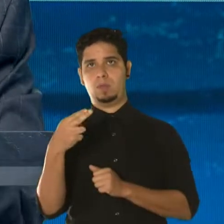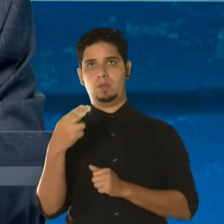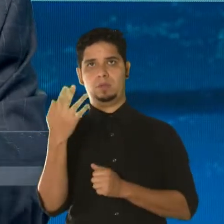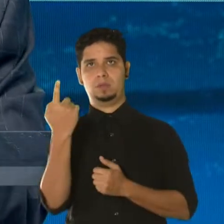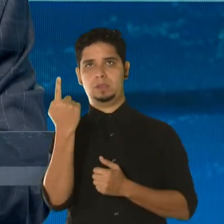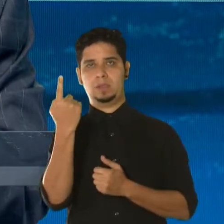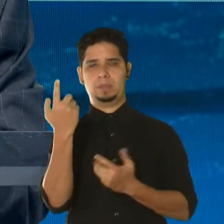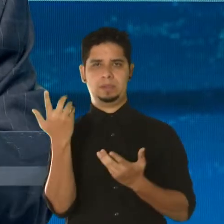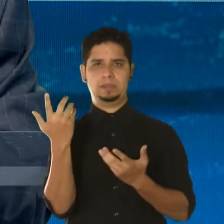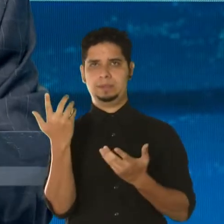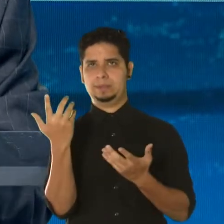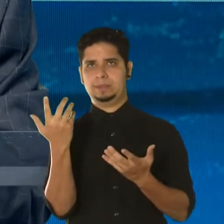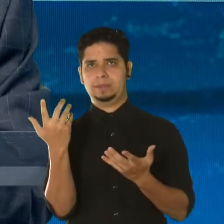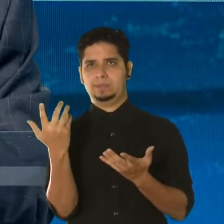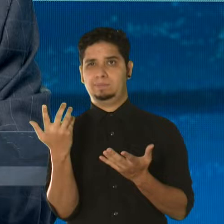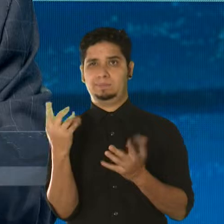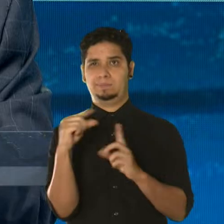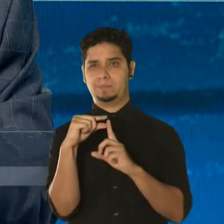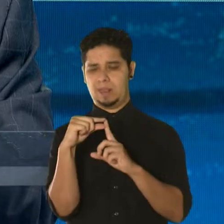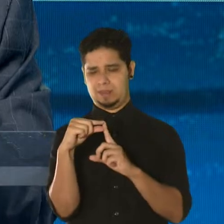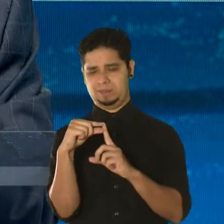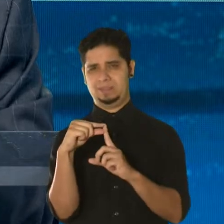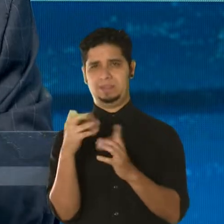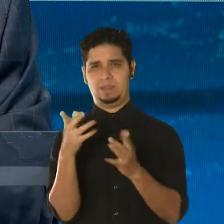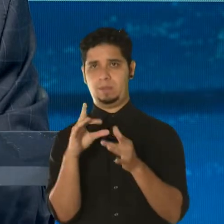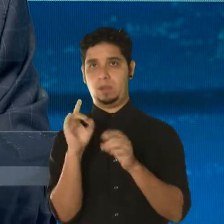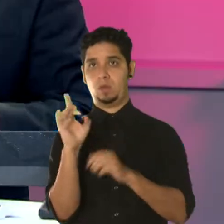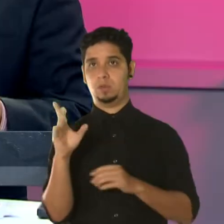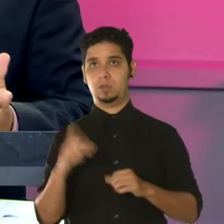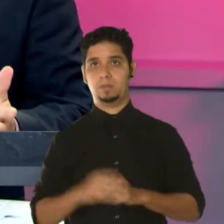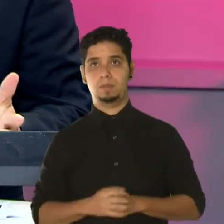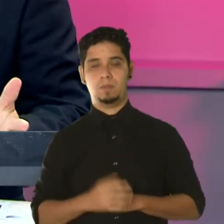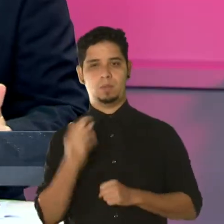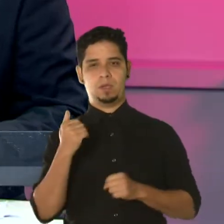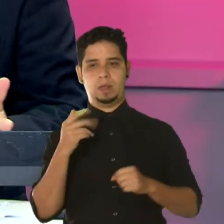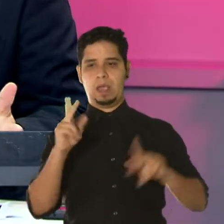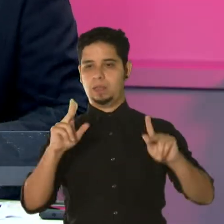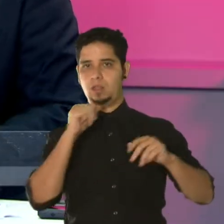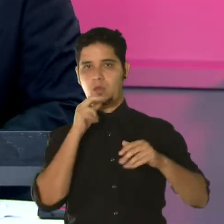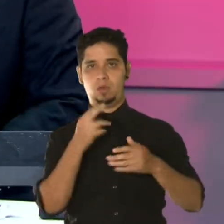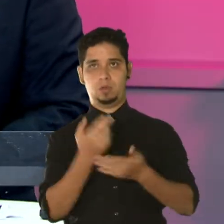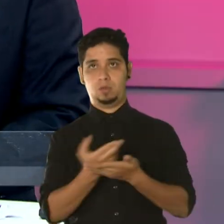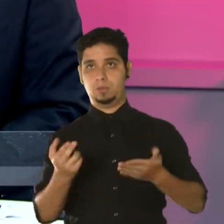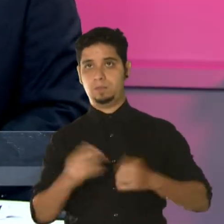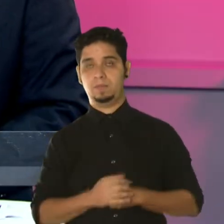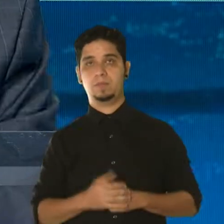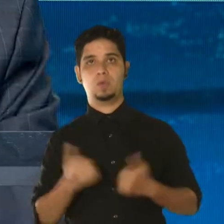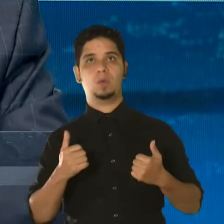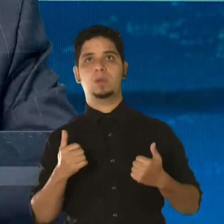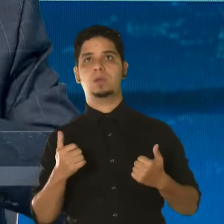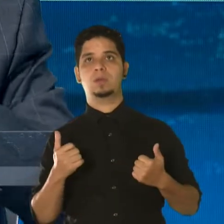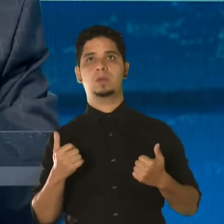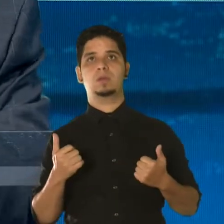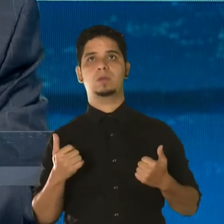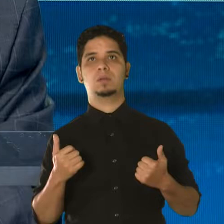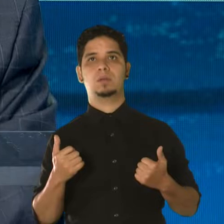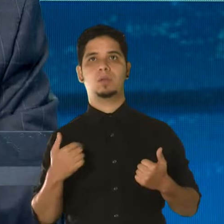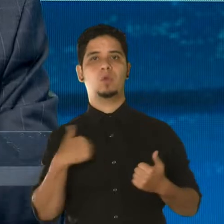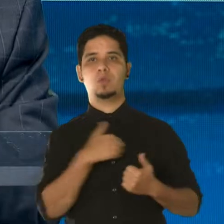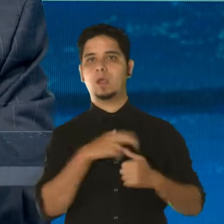siempre termino diciéndolo. Porque la gente no somos recursos. ¿Cuál debería ser la palabra? Mira, la gente,